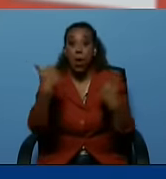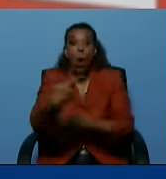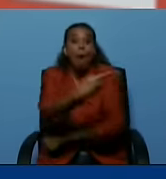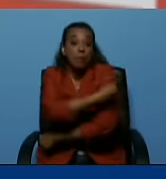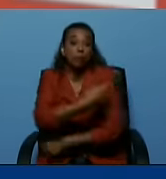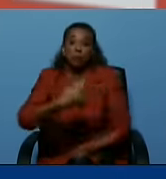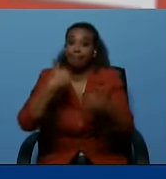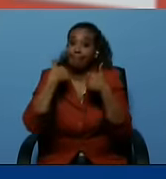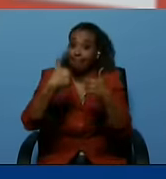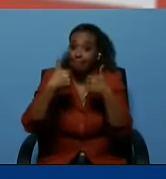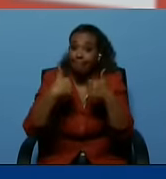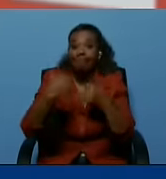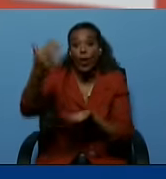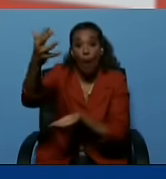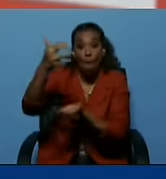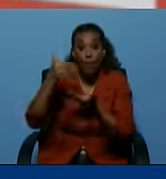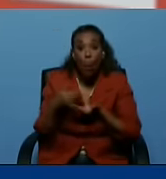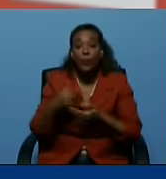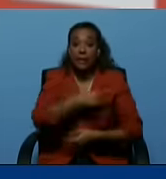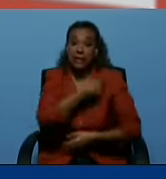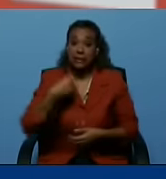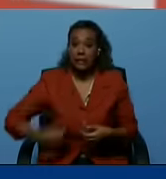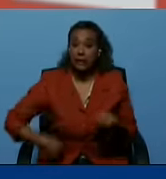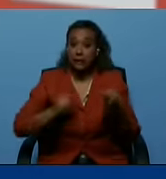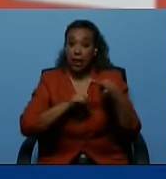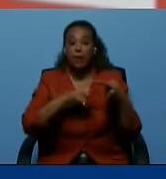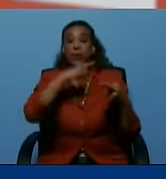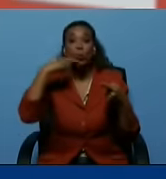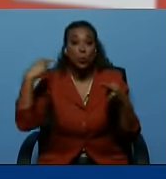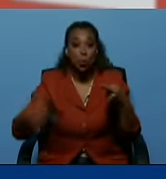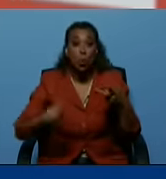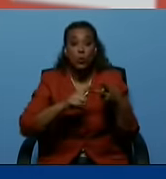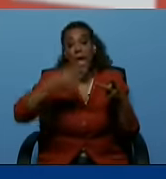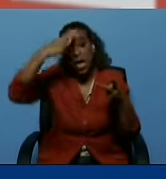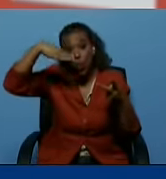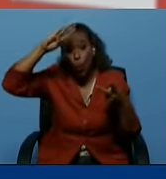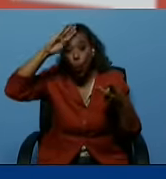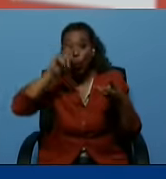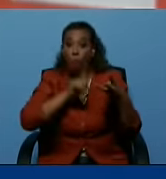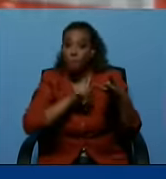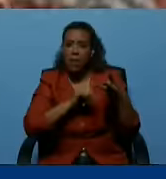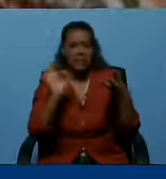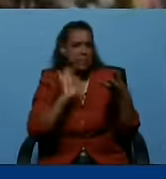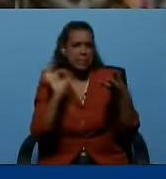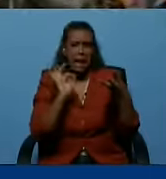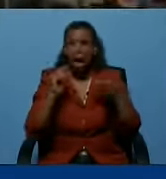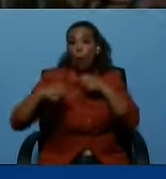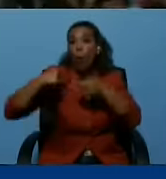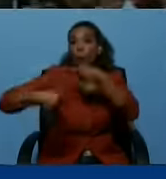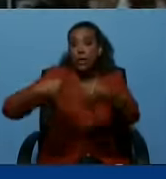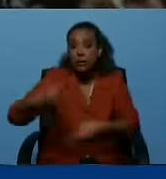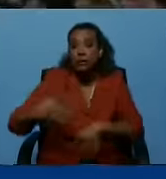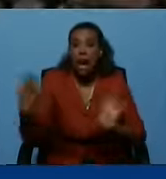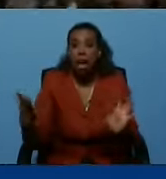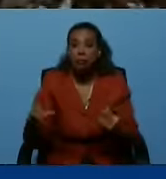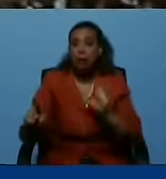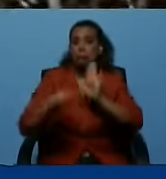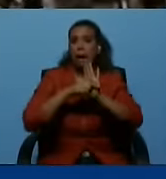del mundo. Trajimos las vacunas de China, Rusia y Cuba, que no tenían efectos colaterales